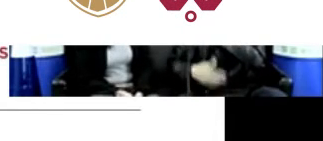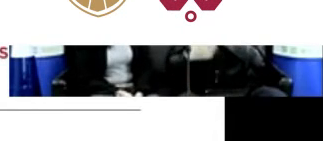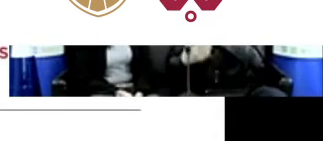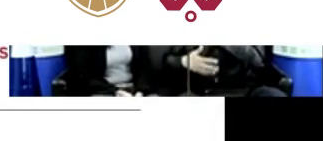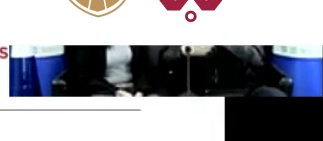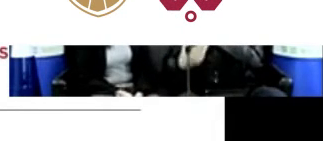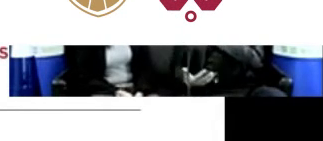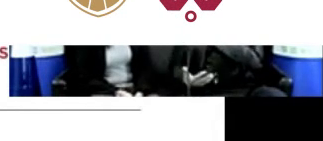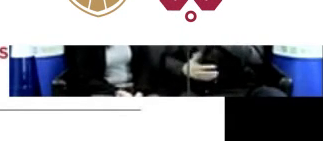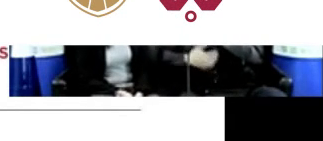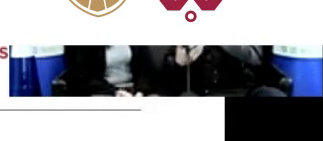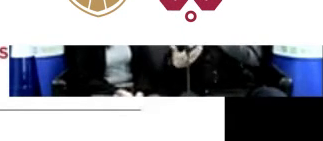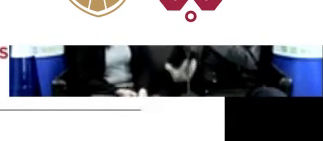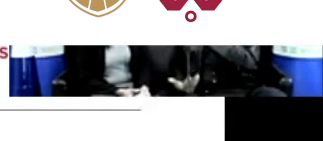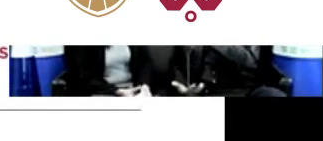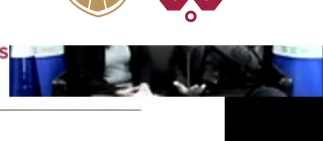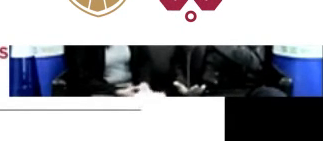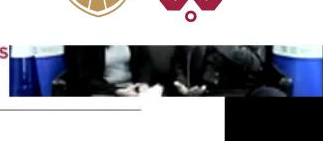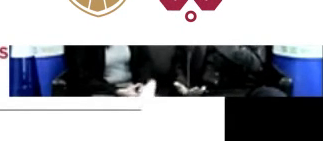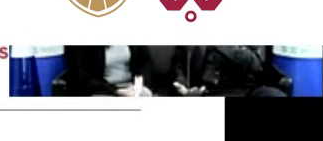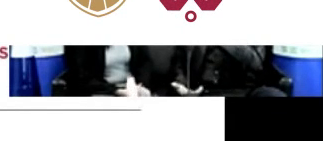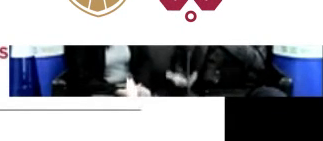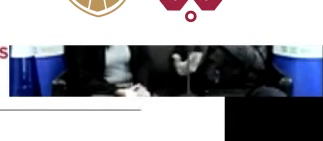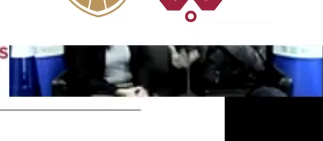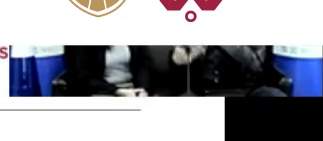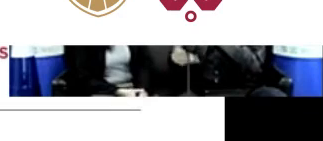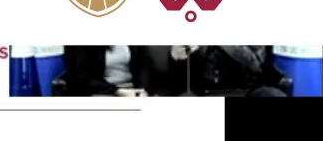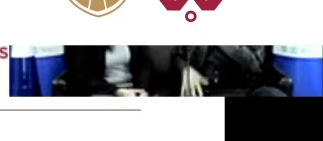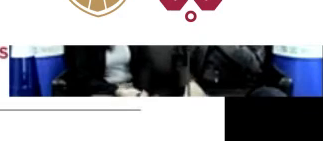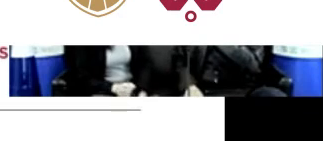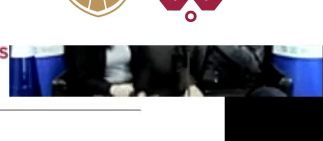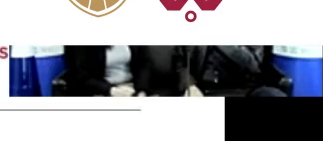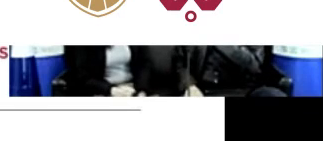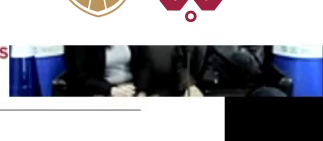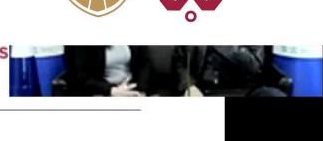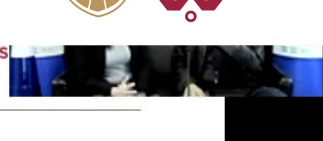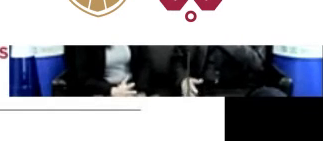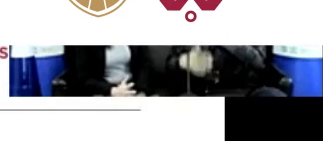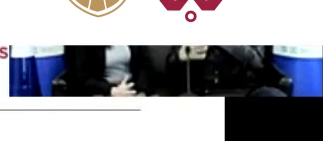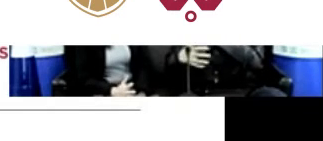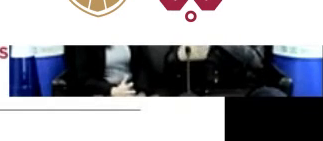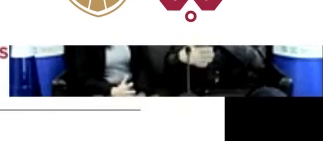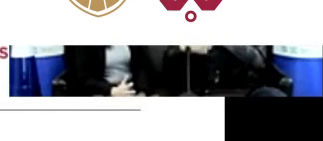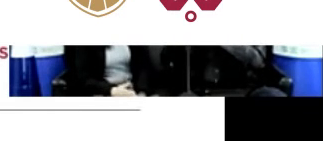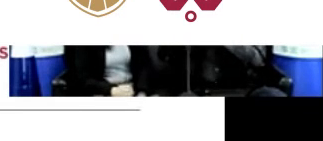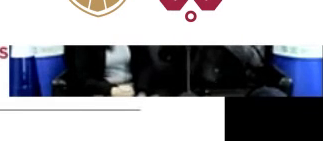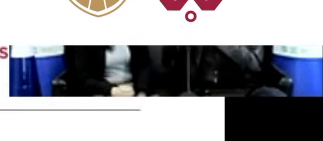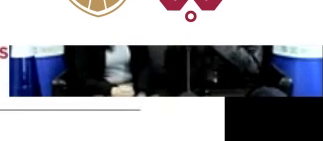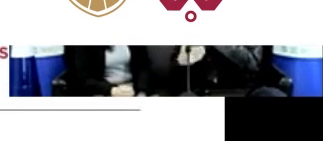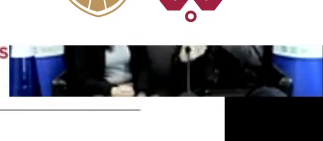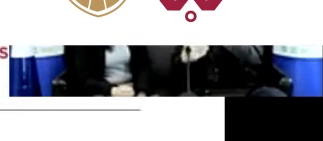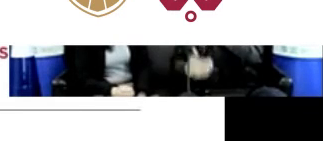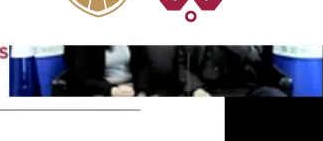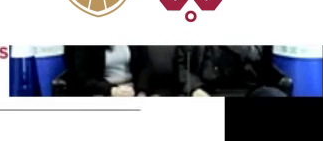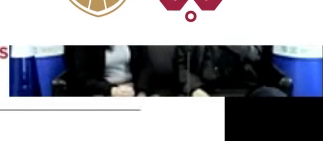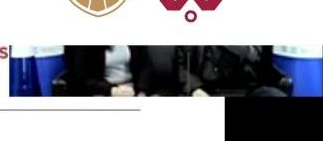debe de hacer notar los beneficios de la nueva conducta que está aquí, precisamente para